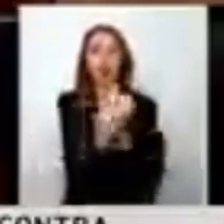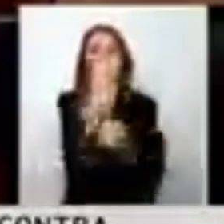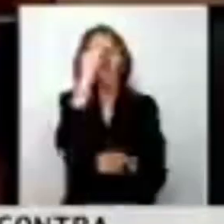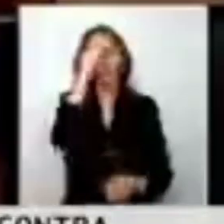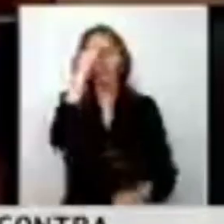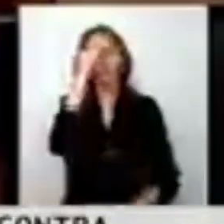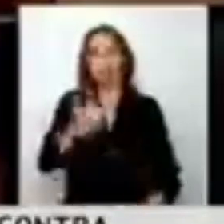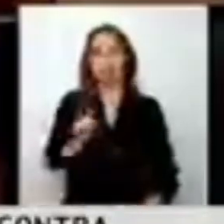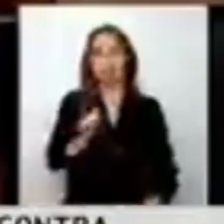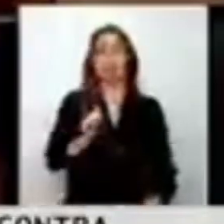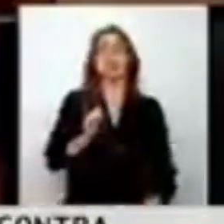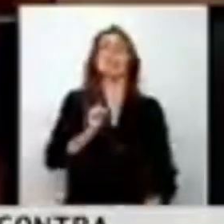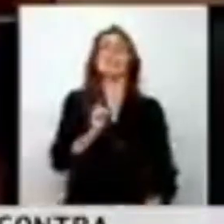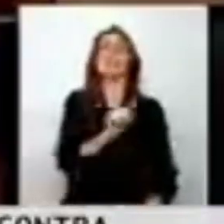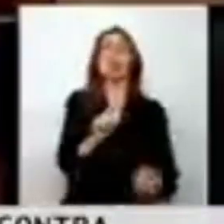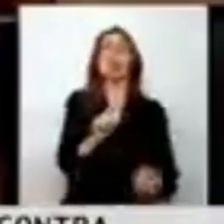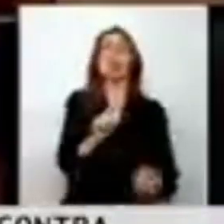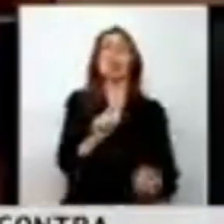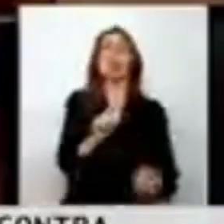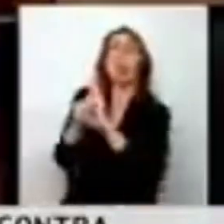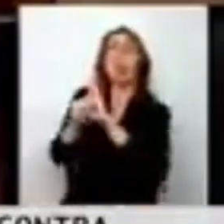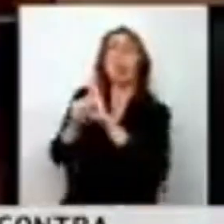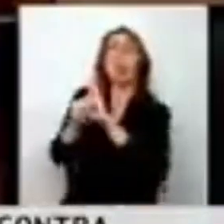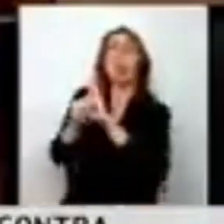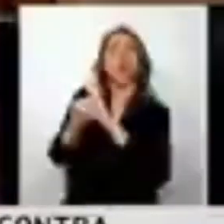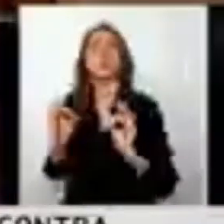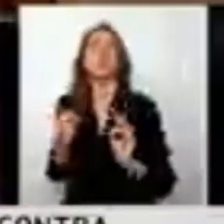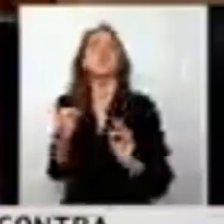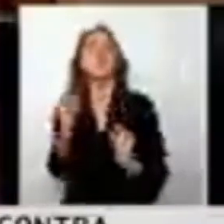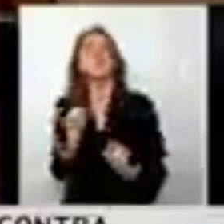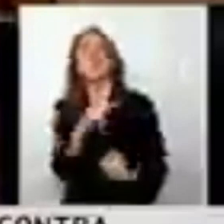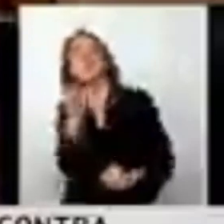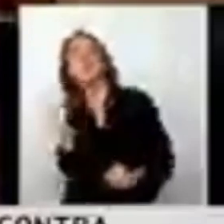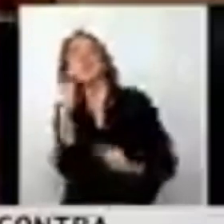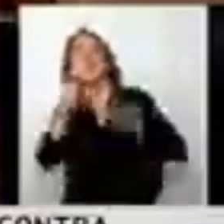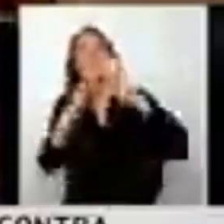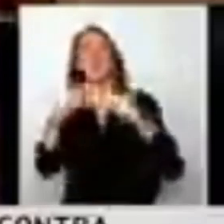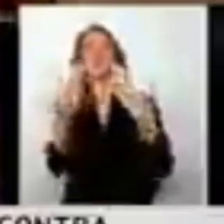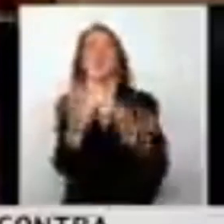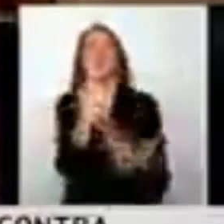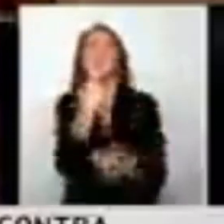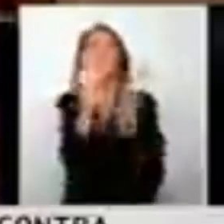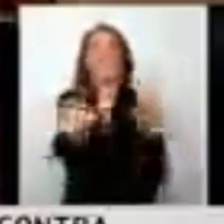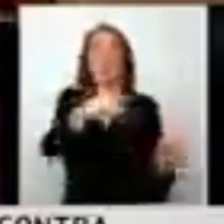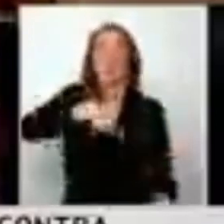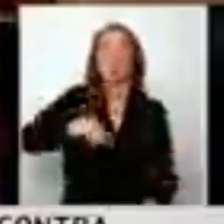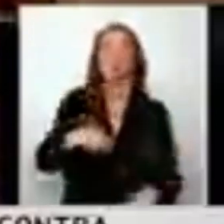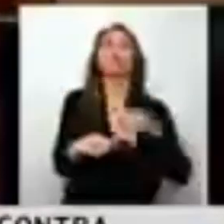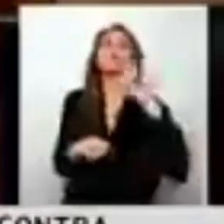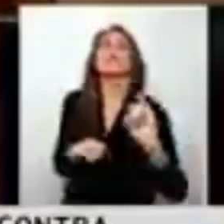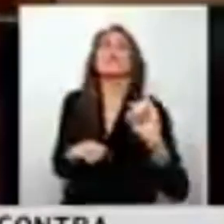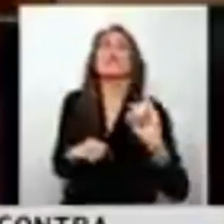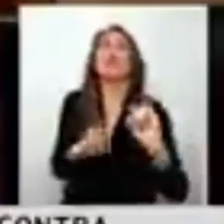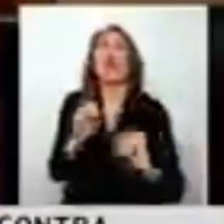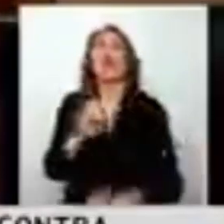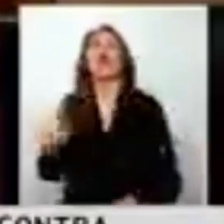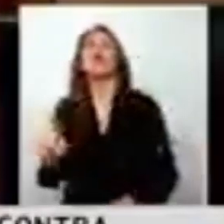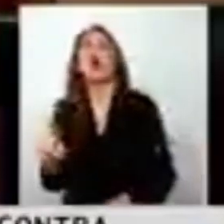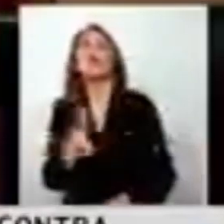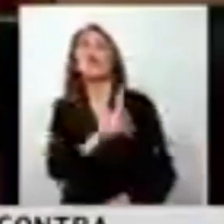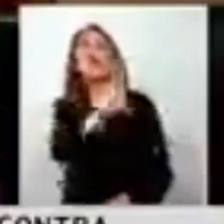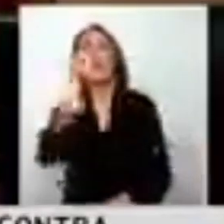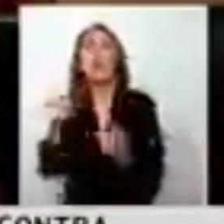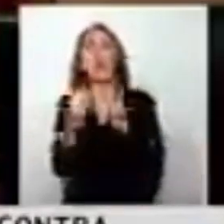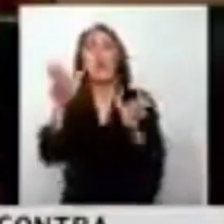una protección especial por arriesgar la vida por nosotros? Sí o no. Y cada uno es libre de votar como